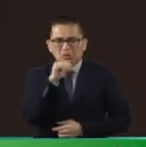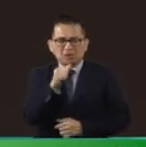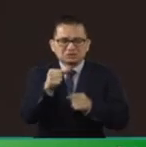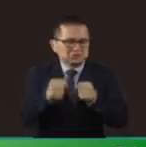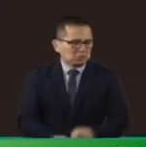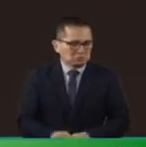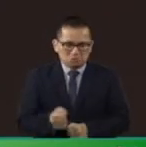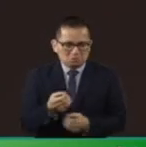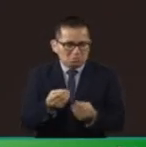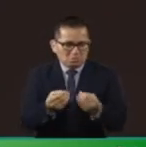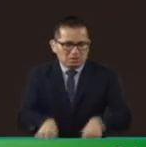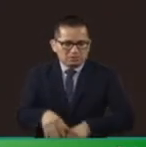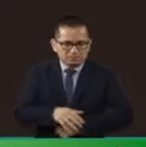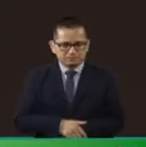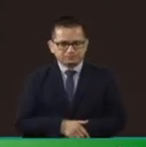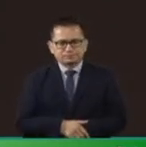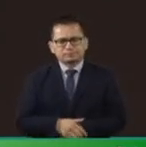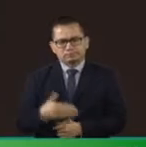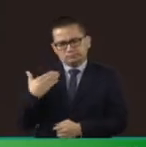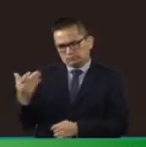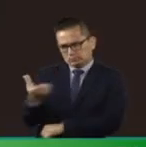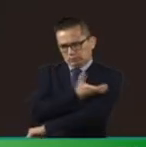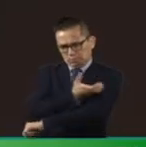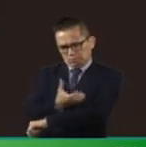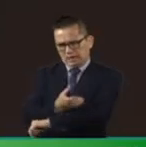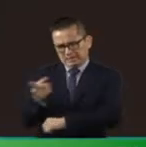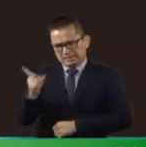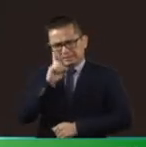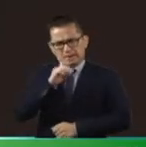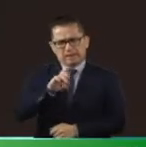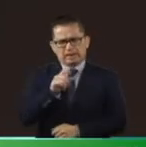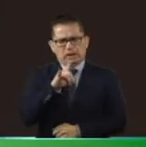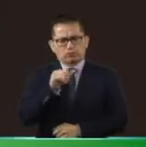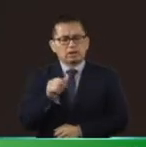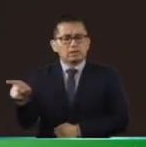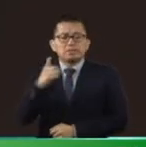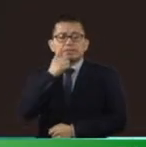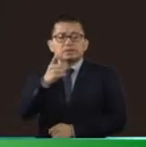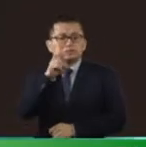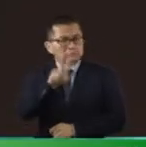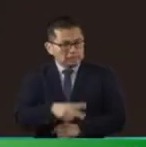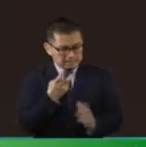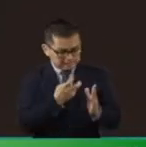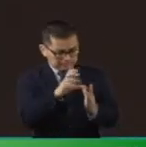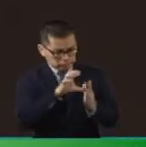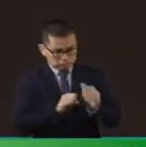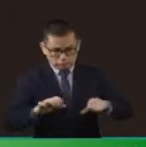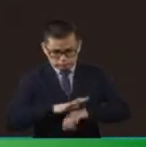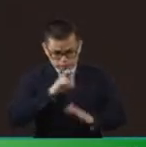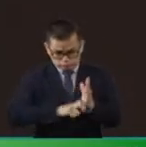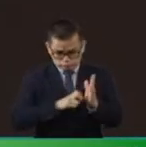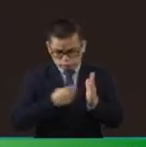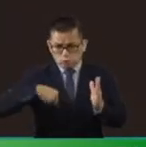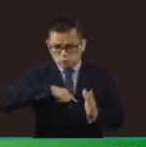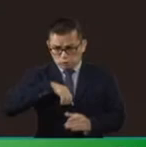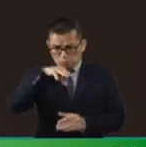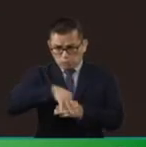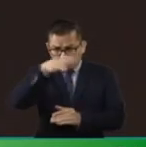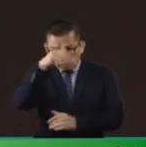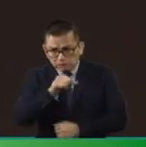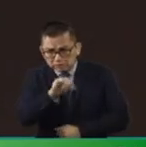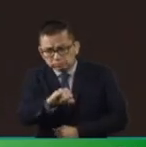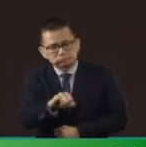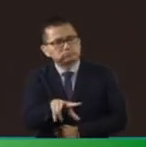privada. Lo dijo mi compañera Claudia, en MC no vamos a acompañar esta reforma y no la vamos a acompañar porque tampoco hay